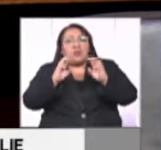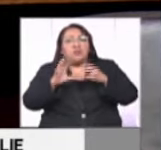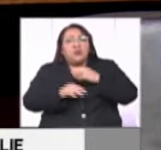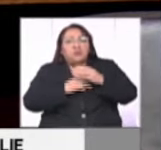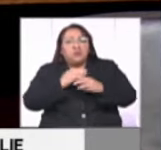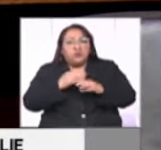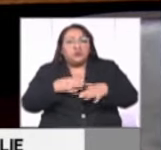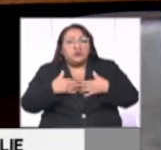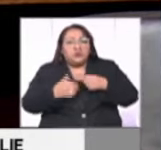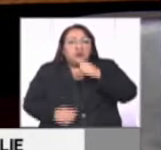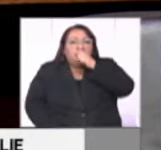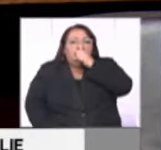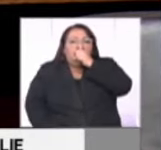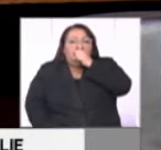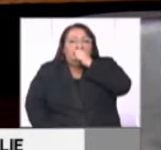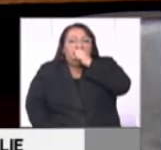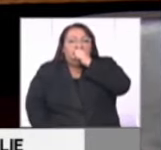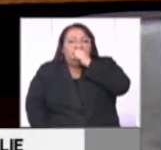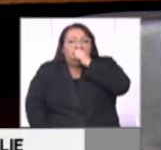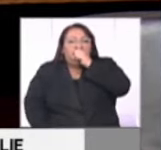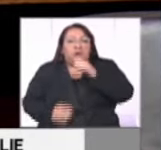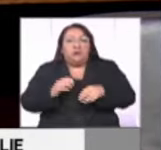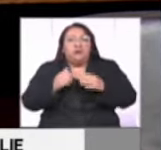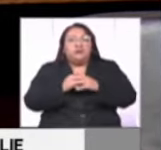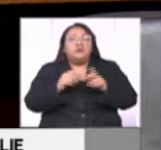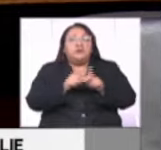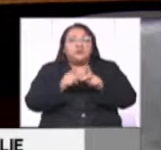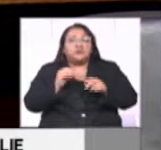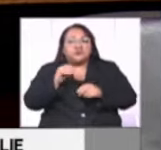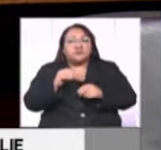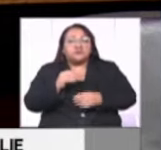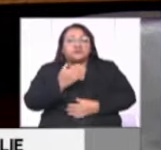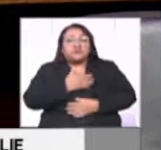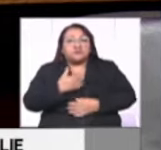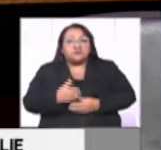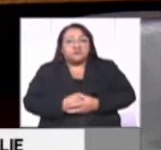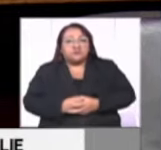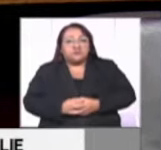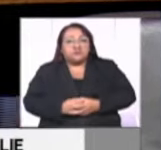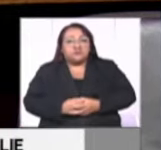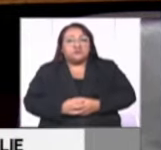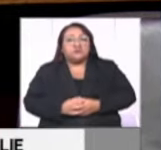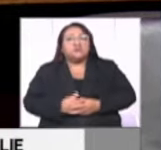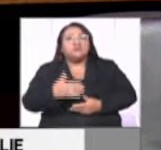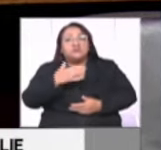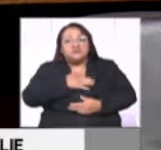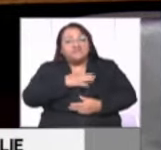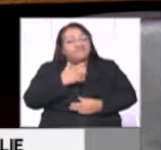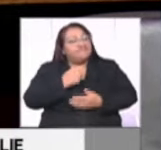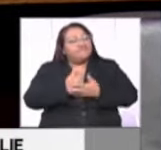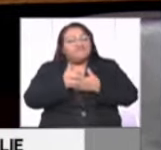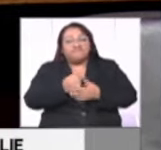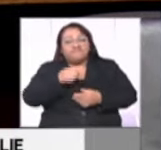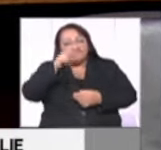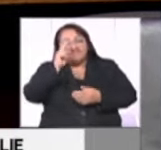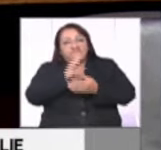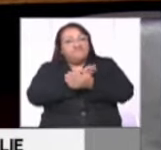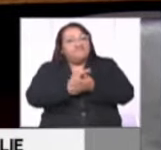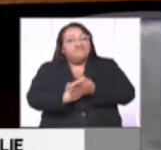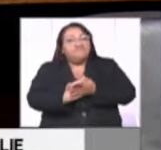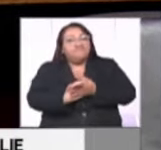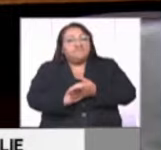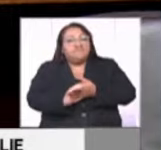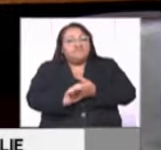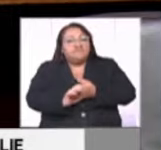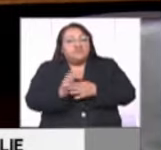Entonces, sinceramente, la visión arcaica que tienen algunos, presidente, a mí me parece que no ayuda al país. Y no ayuda tampoco, presidente,